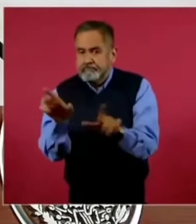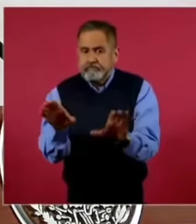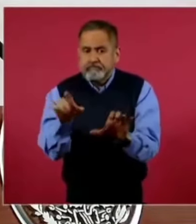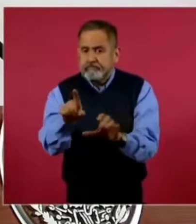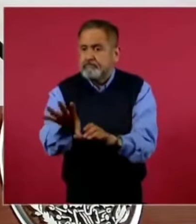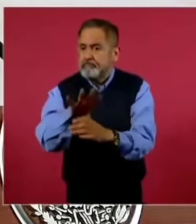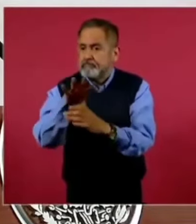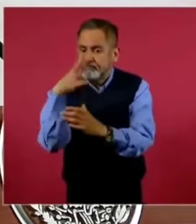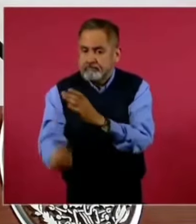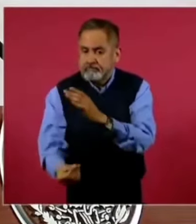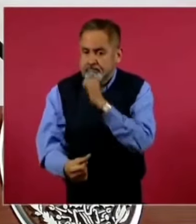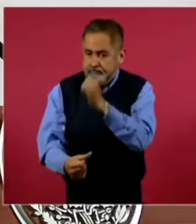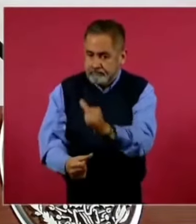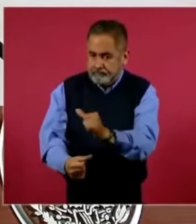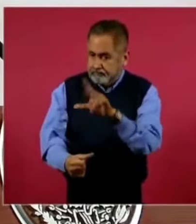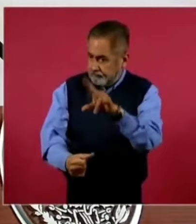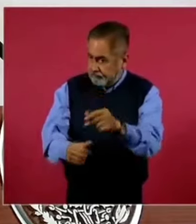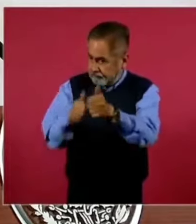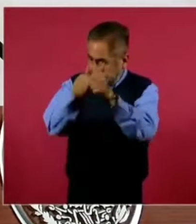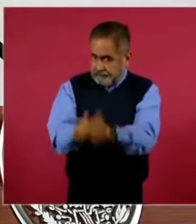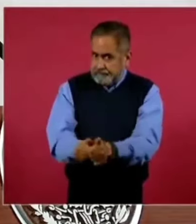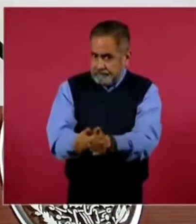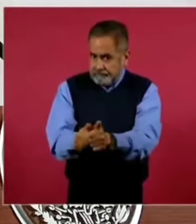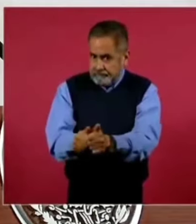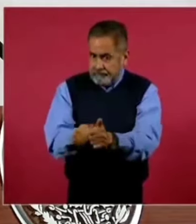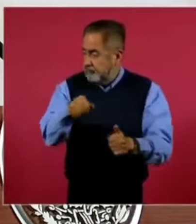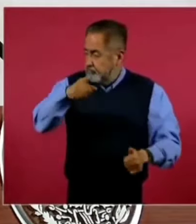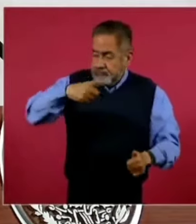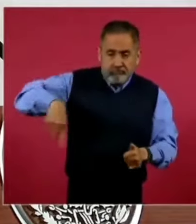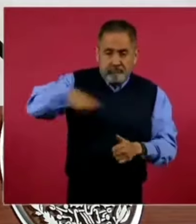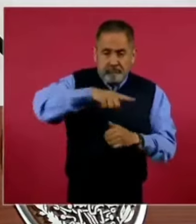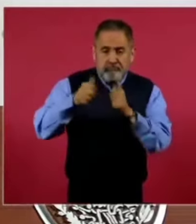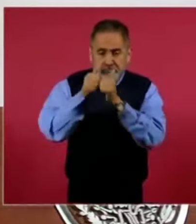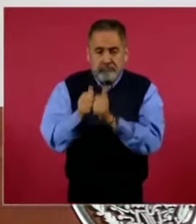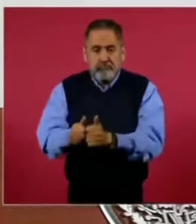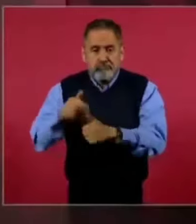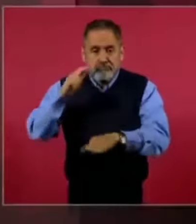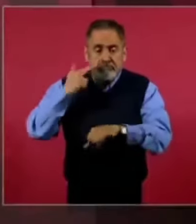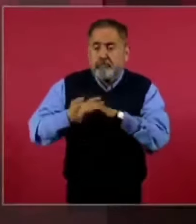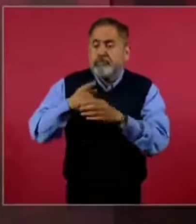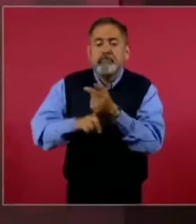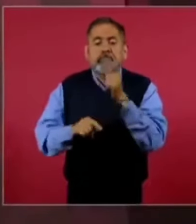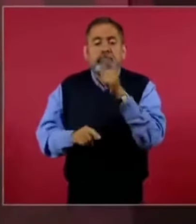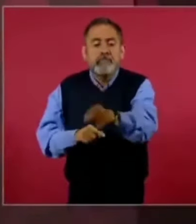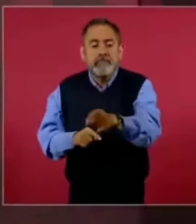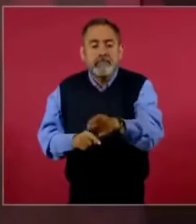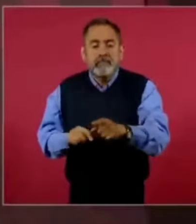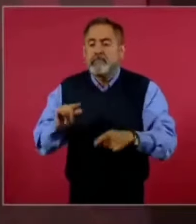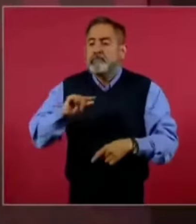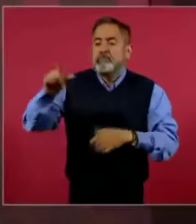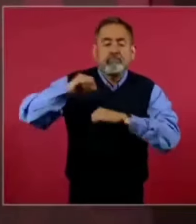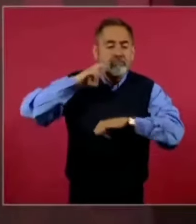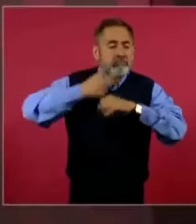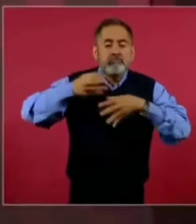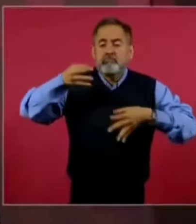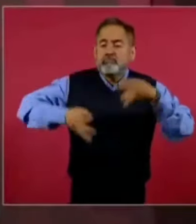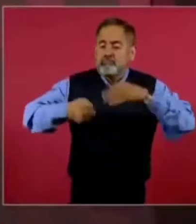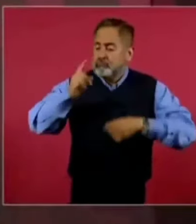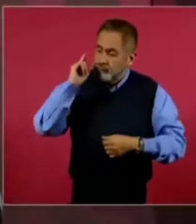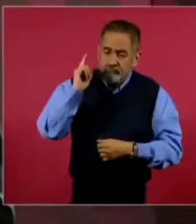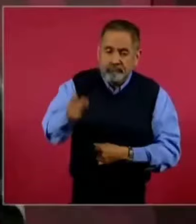fugue nadie y que todos respondan ante la autoridad.